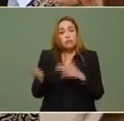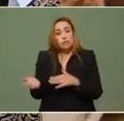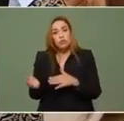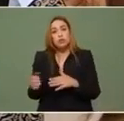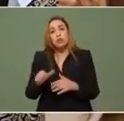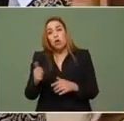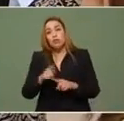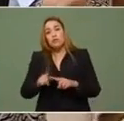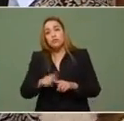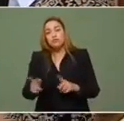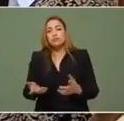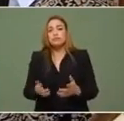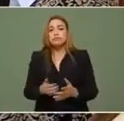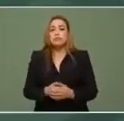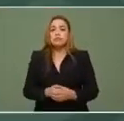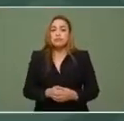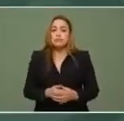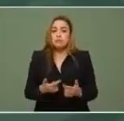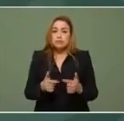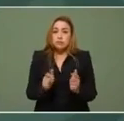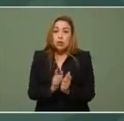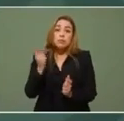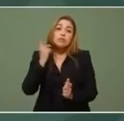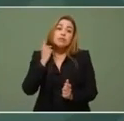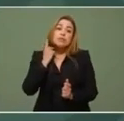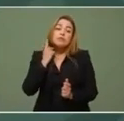Calificada. ¿Y votaron en contra quiénes?